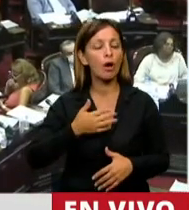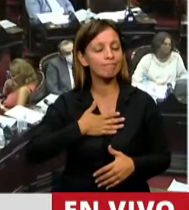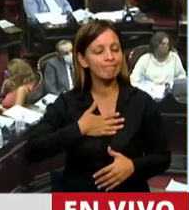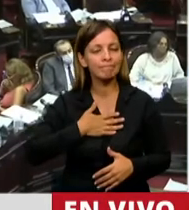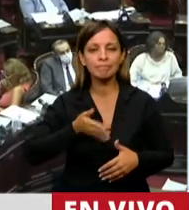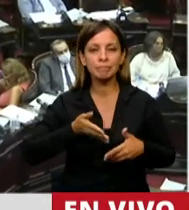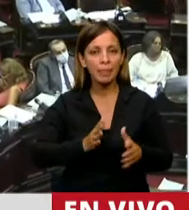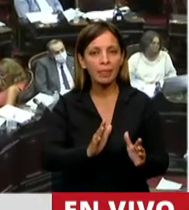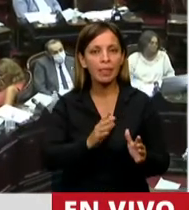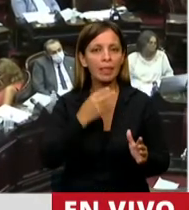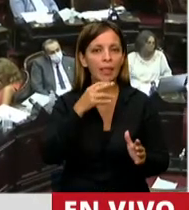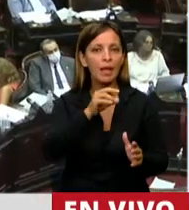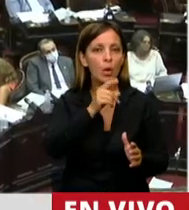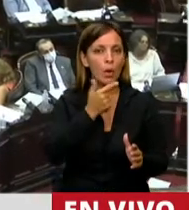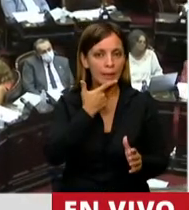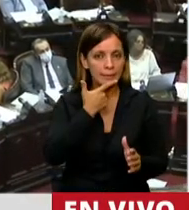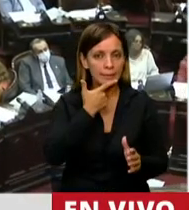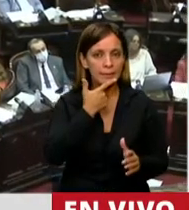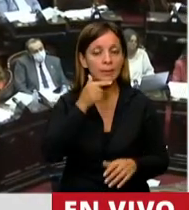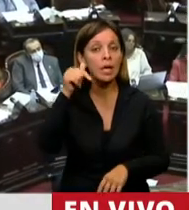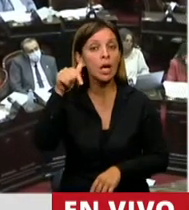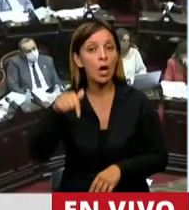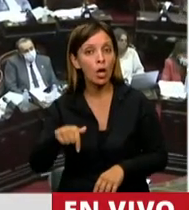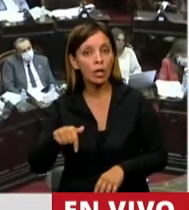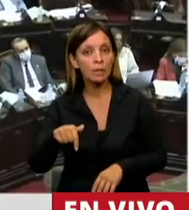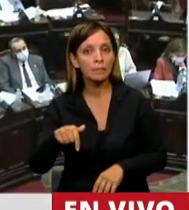Lucas. Y hoy,